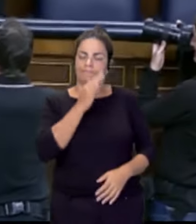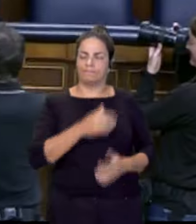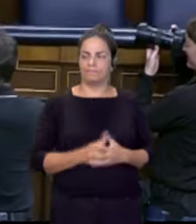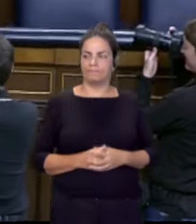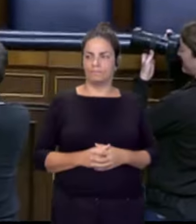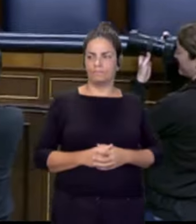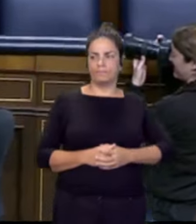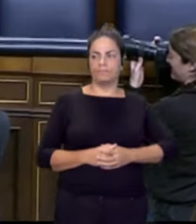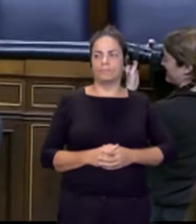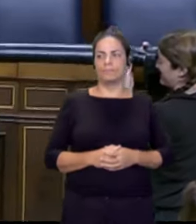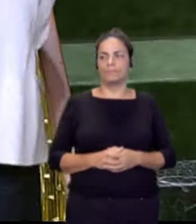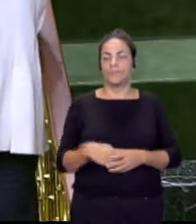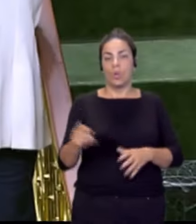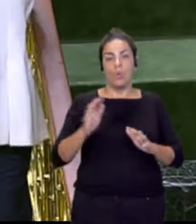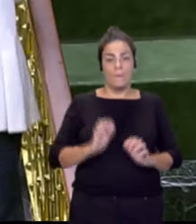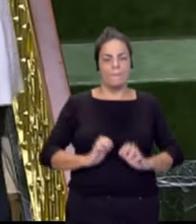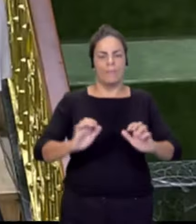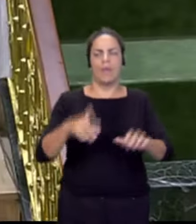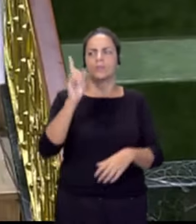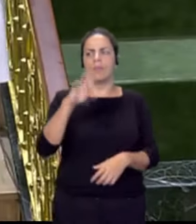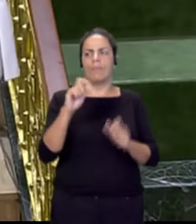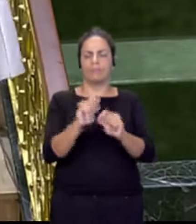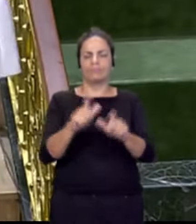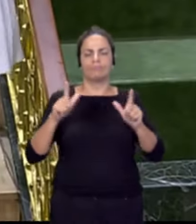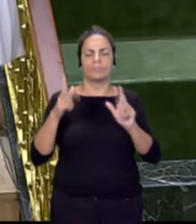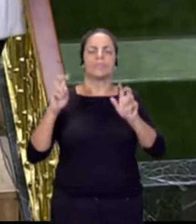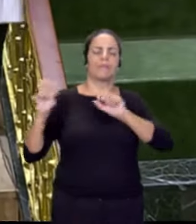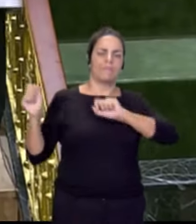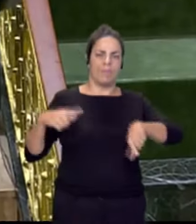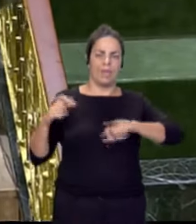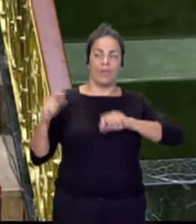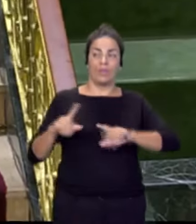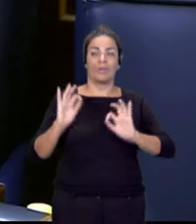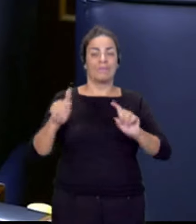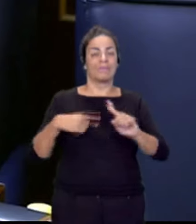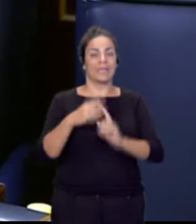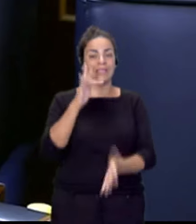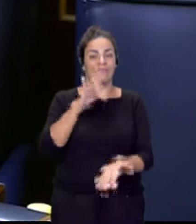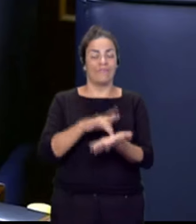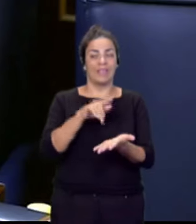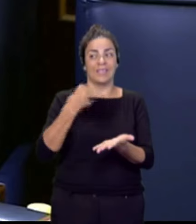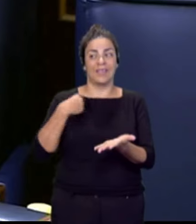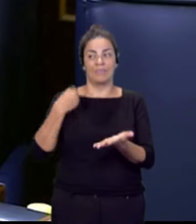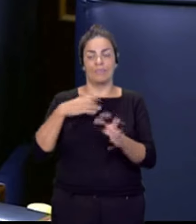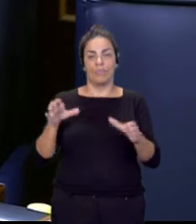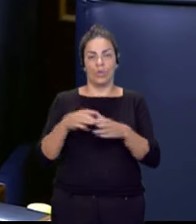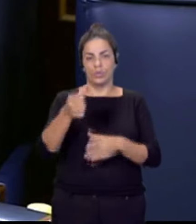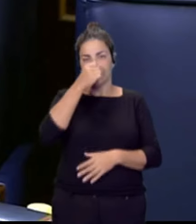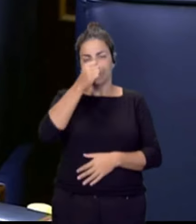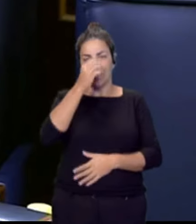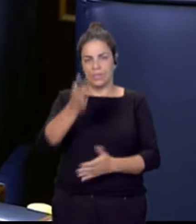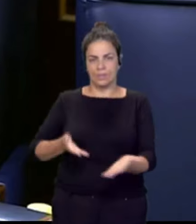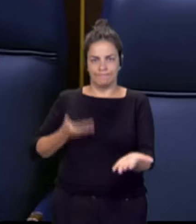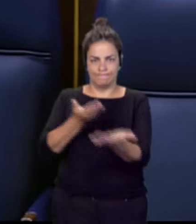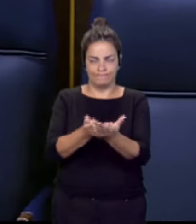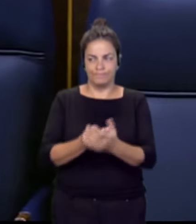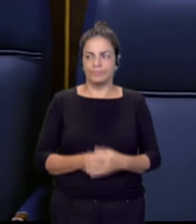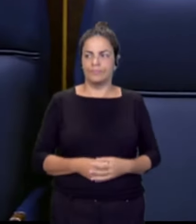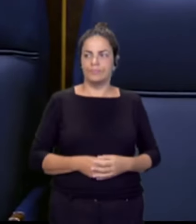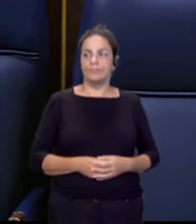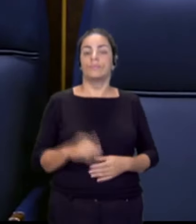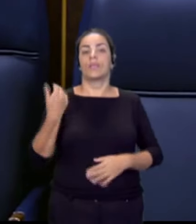Un pleno donde también ha tenido protagonismo la migración y esa fecha que pone sobre la mesa el Partido Socialista. Hay una propuesta que ha